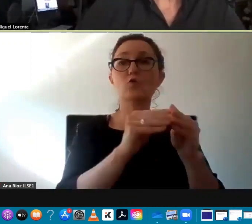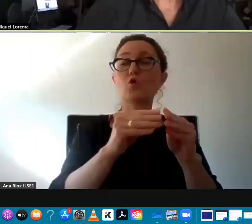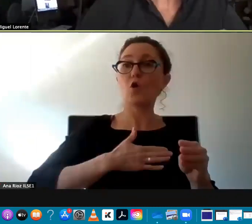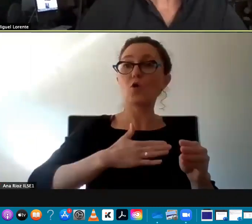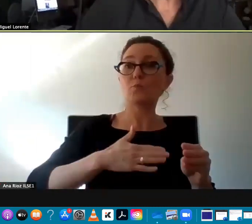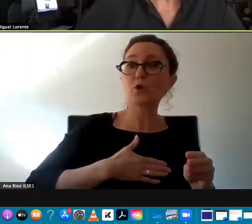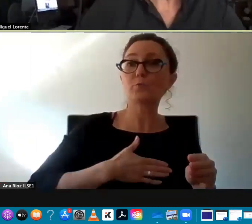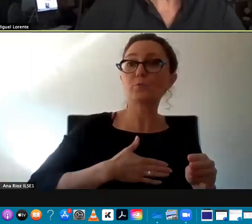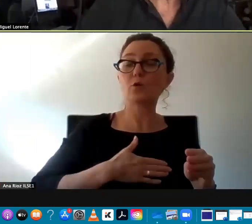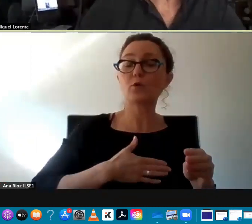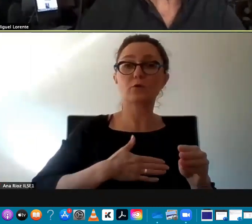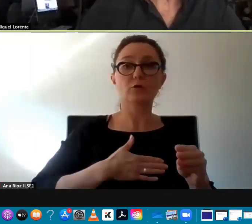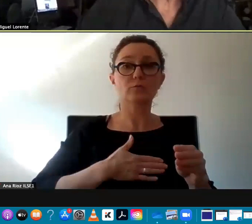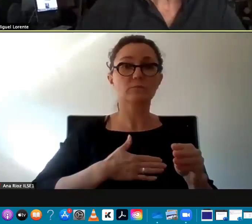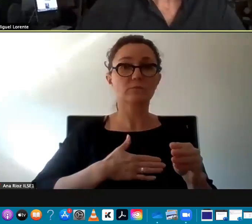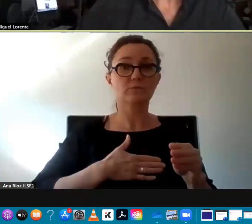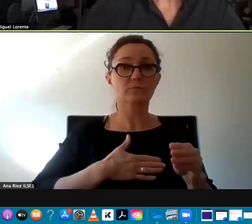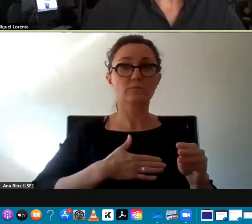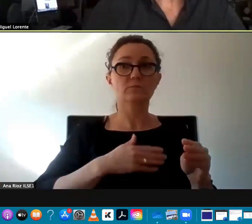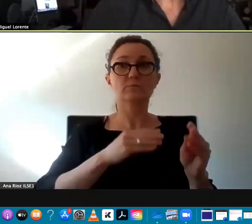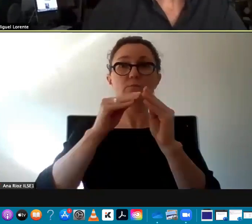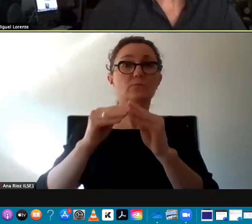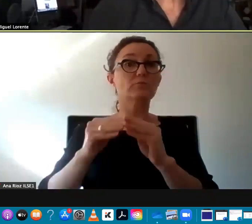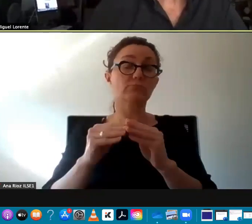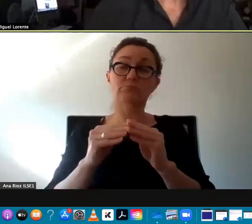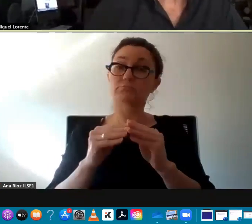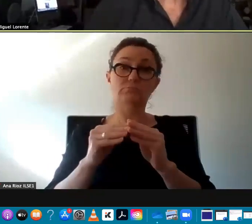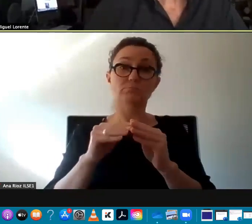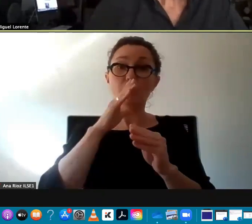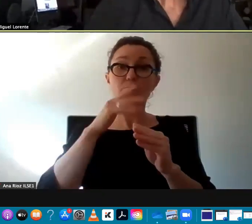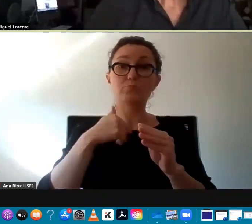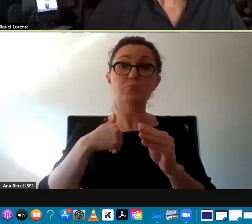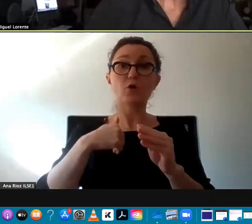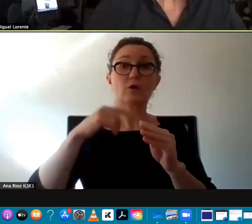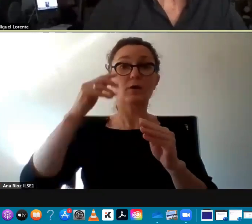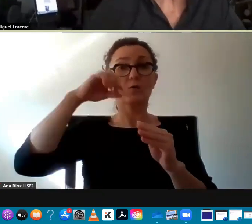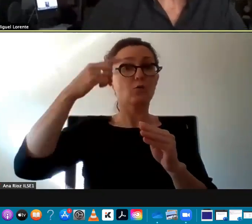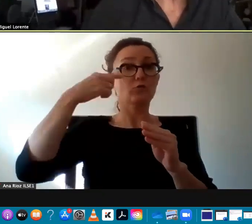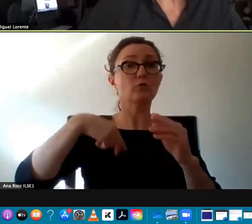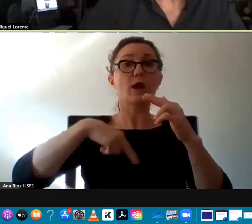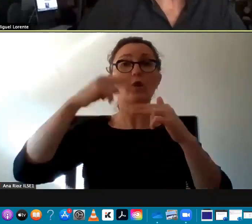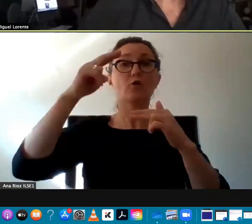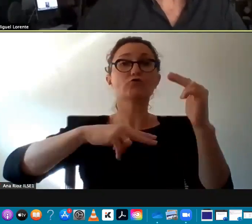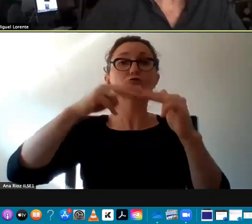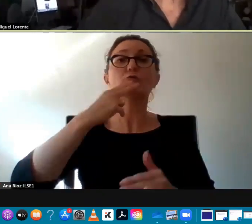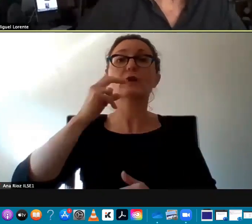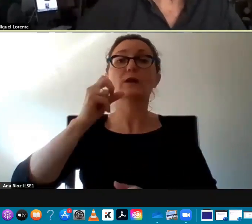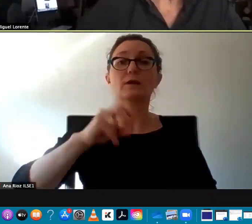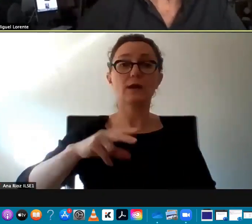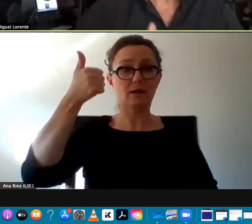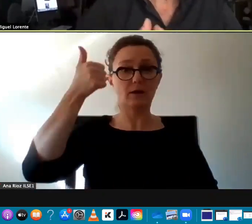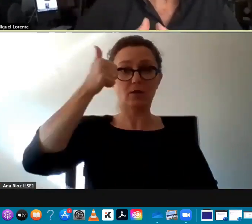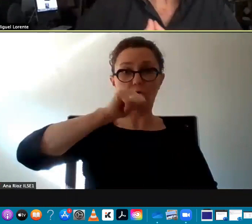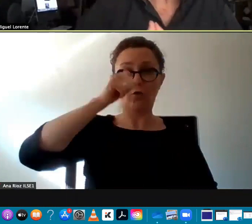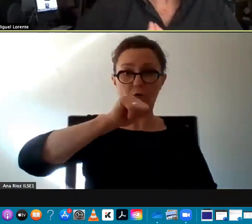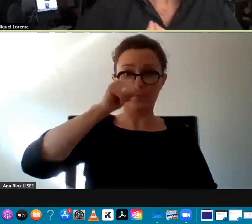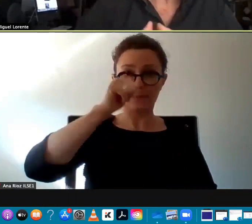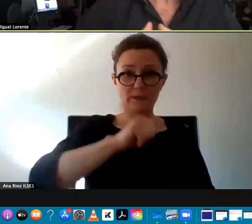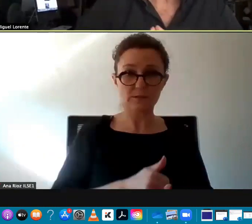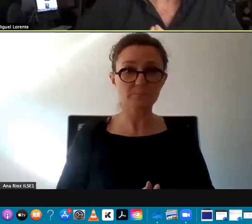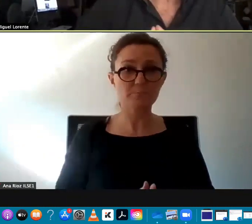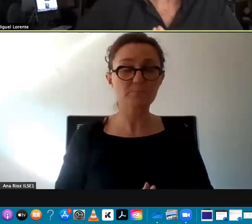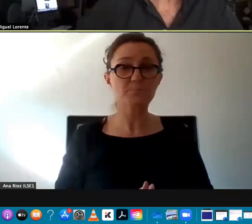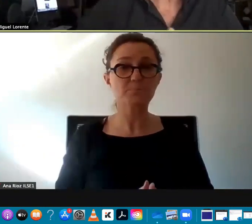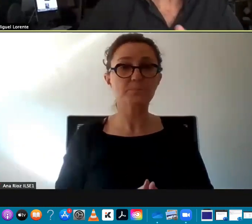la construcción masculina. Desde el punto de vista práctico, tenemos que